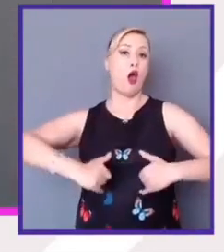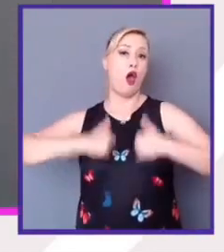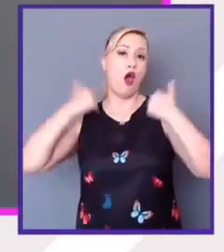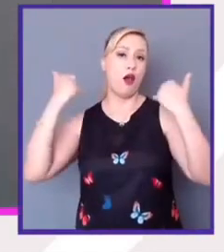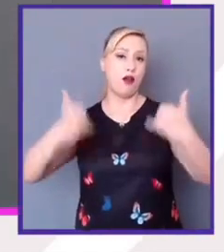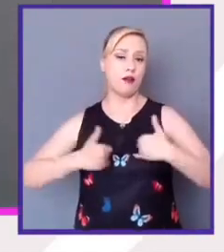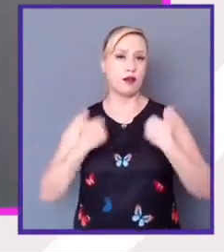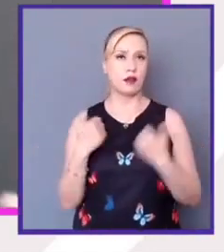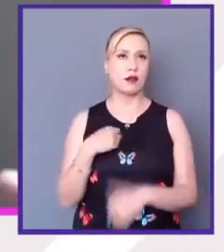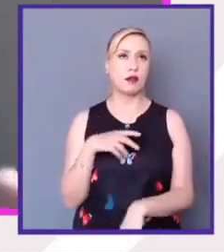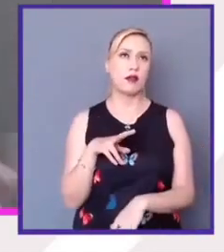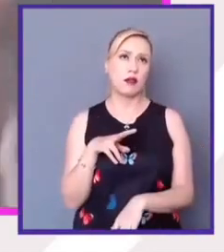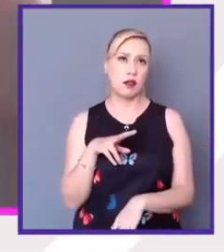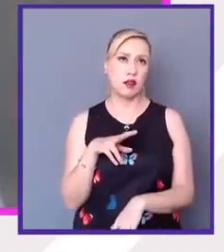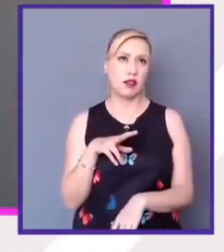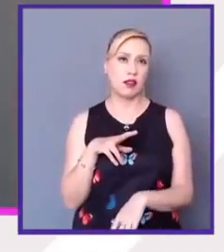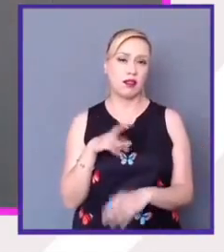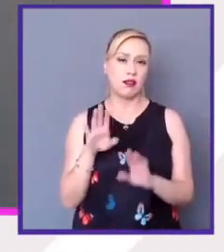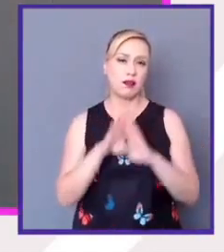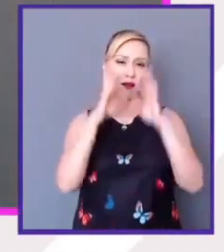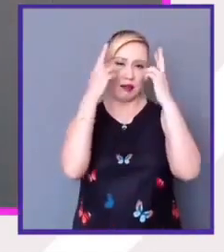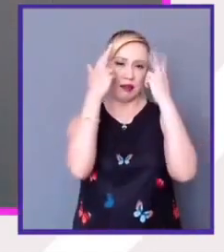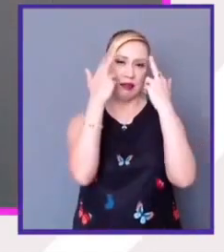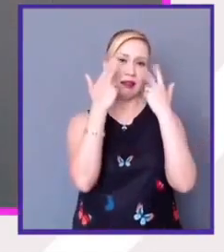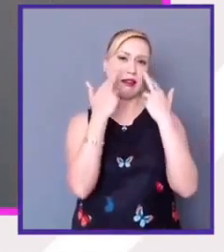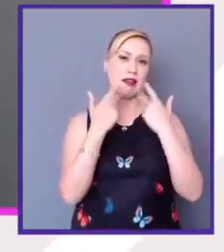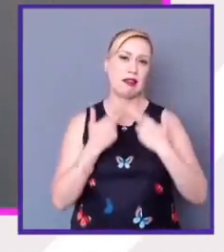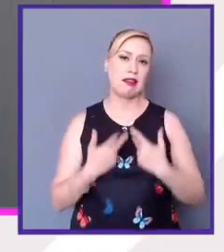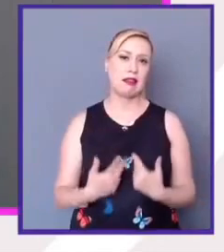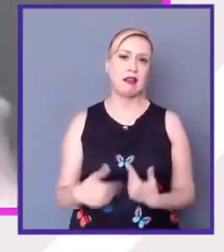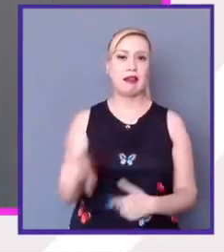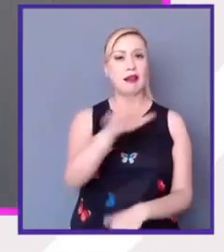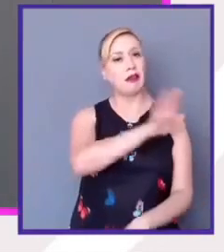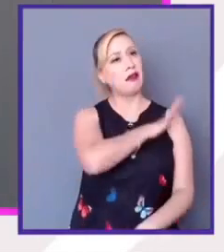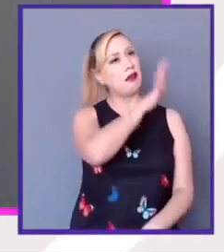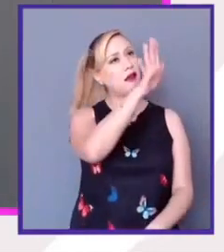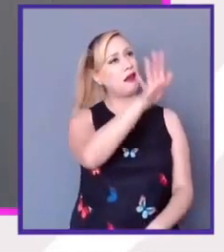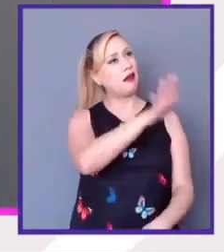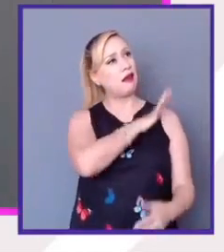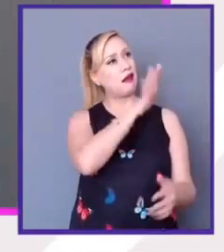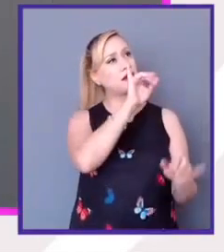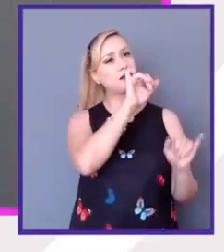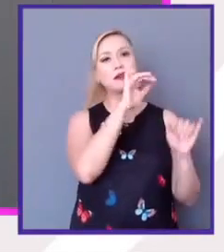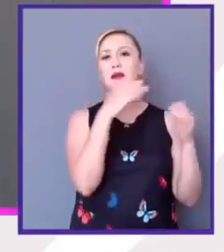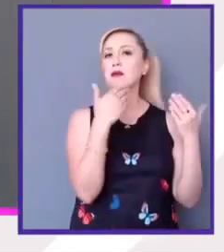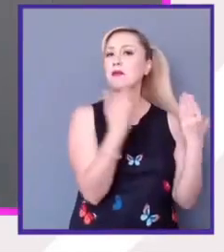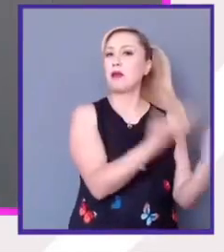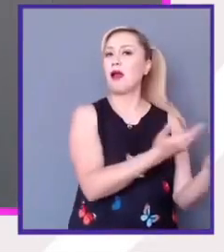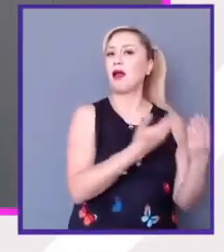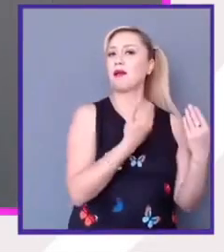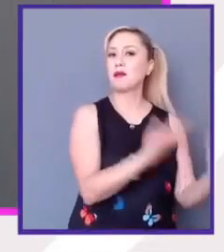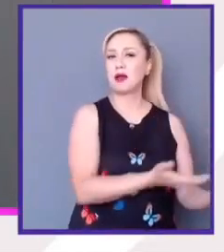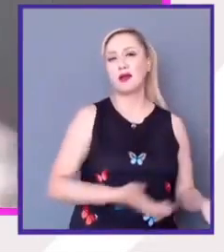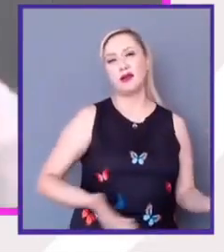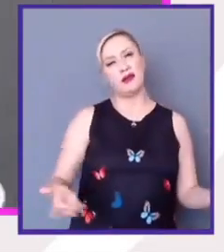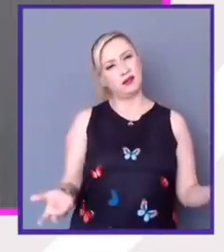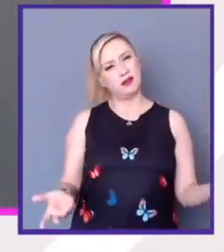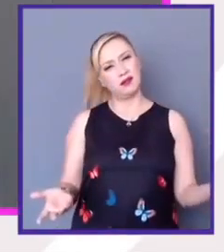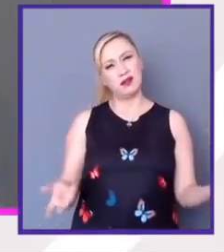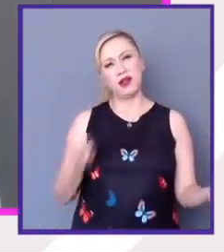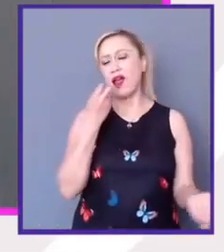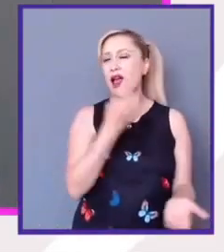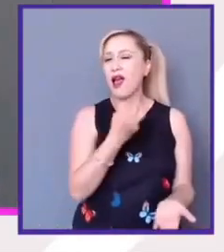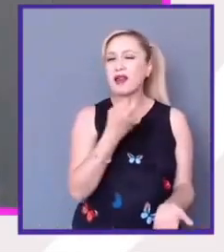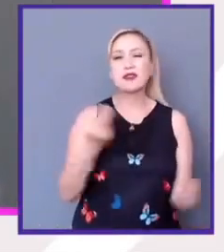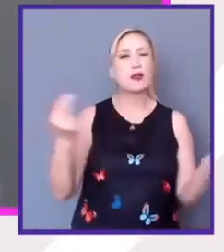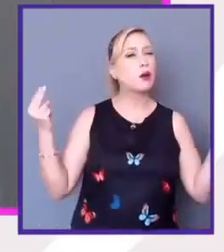sociedad dominado por personas blancas, ¿no? O de tonalidades más claras. Entonces yo creo que desde ahí surge también la urgencia